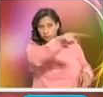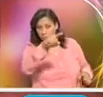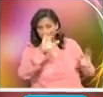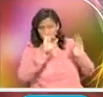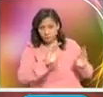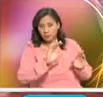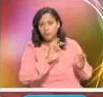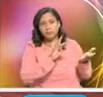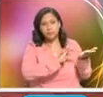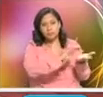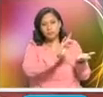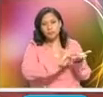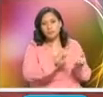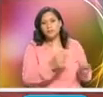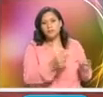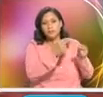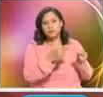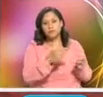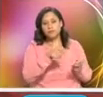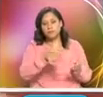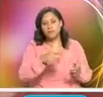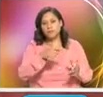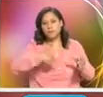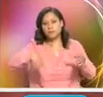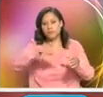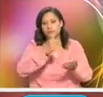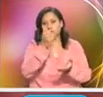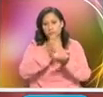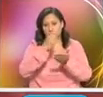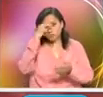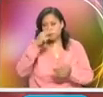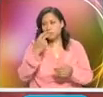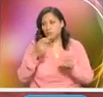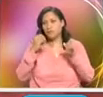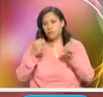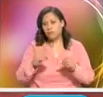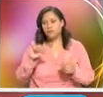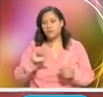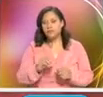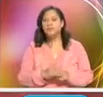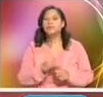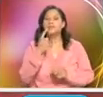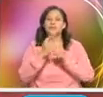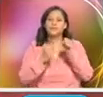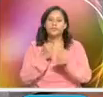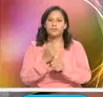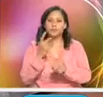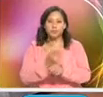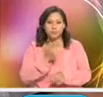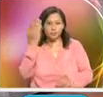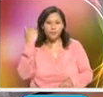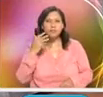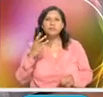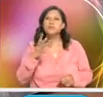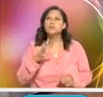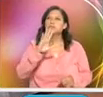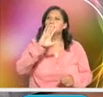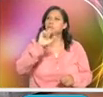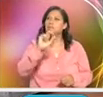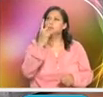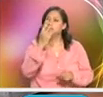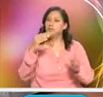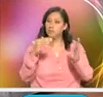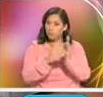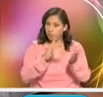integralmente a los micronegocios de la ciudad, y es el que hoy nos ocupa. Okay. El año pasado se hicieron casi